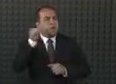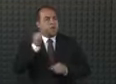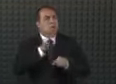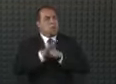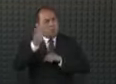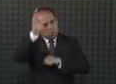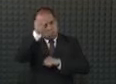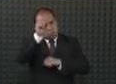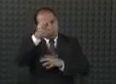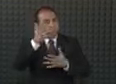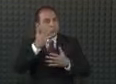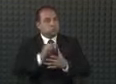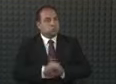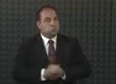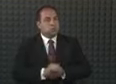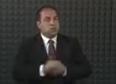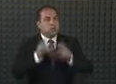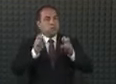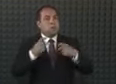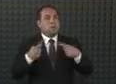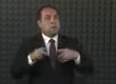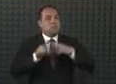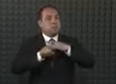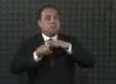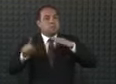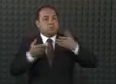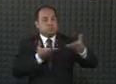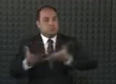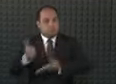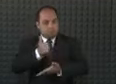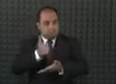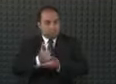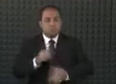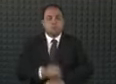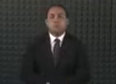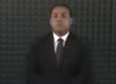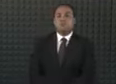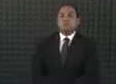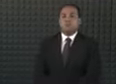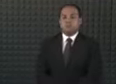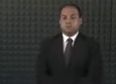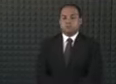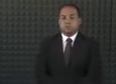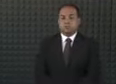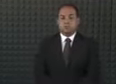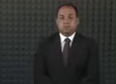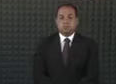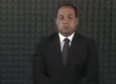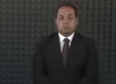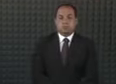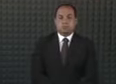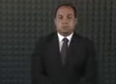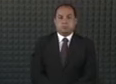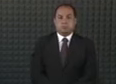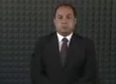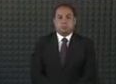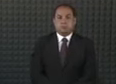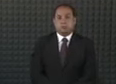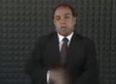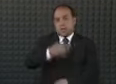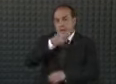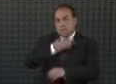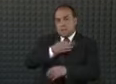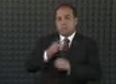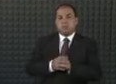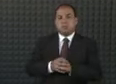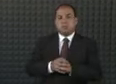con el tema de los migrantes que han llegado a la ciudad? Lo que nos informan es que